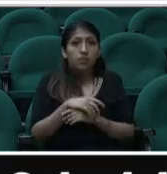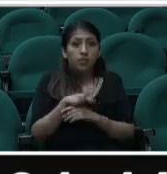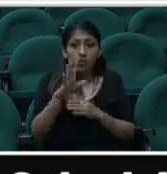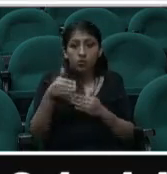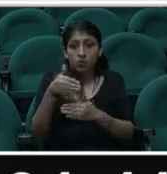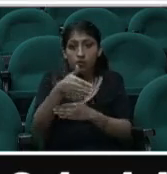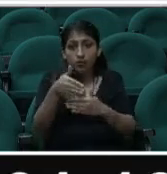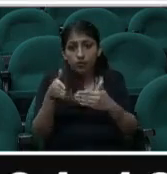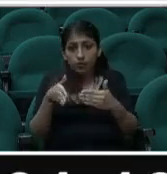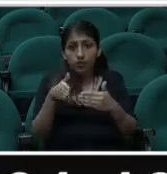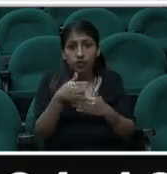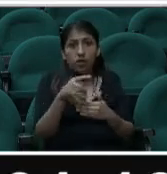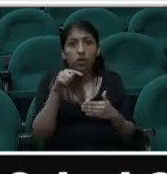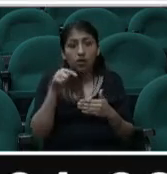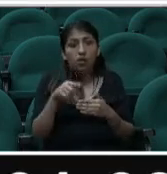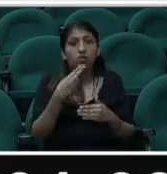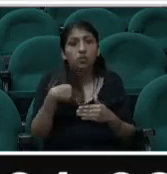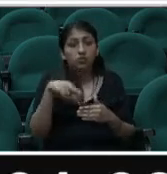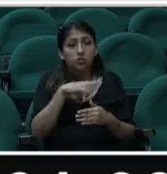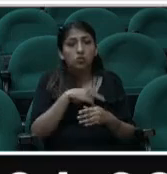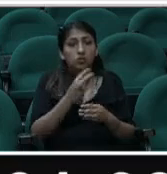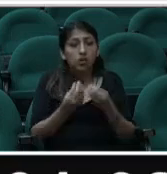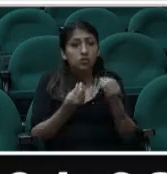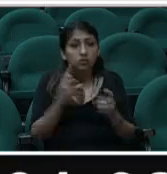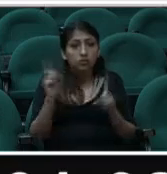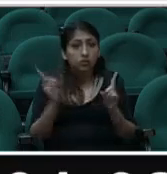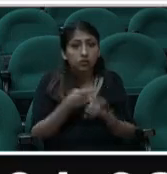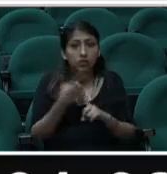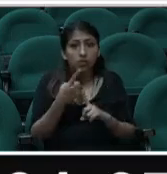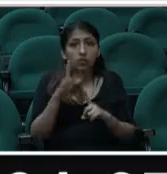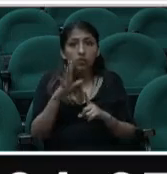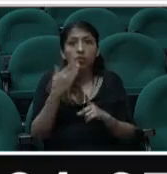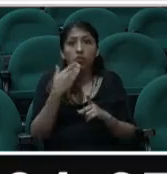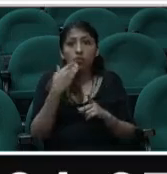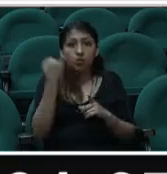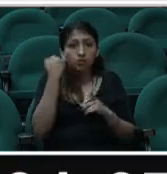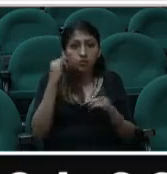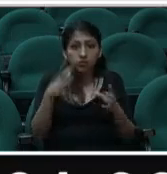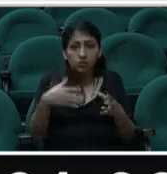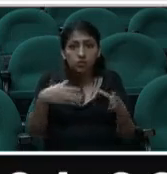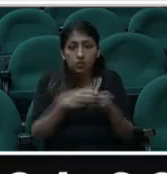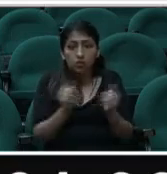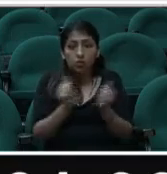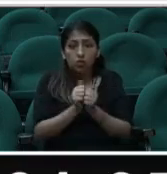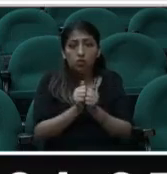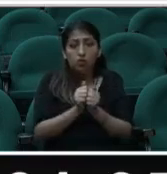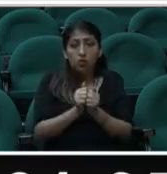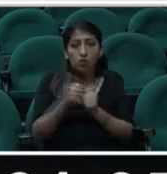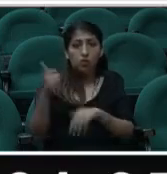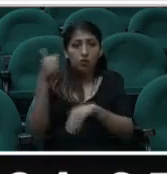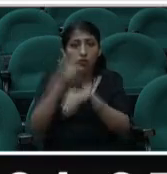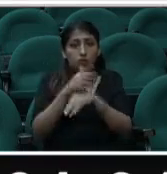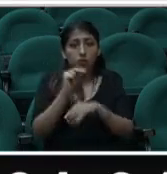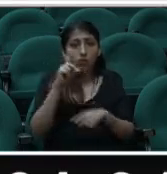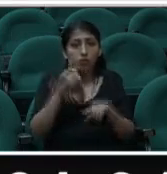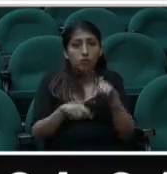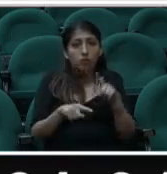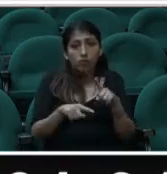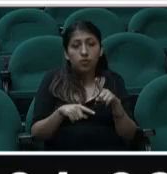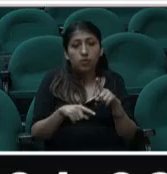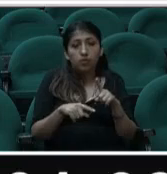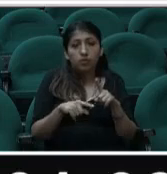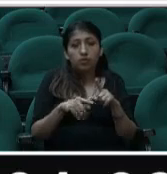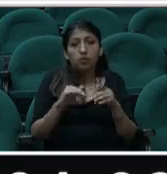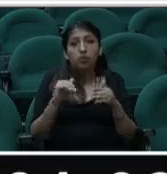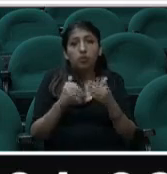frontera entonces en este caso nosotros lo primero que plantearemos es una estrategia en conjunto con él con el ejecutivo porque no puede ser posible que